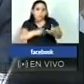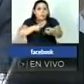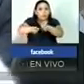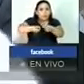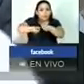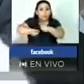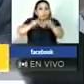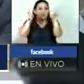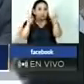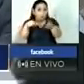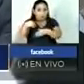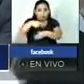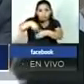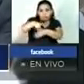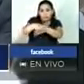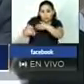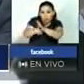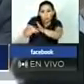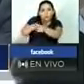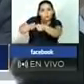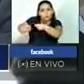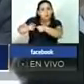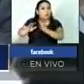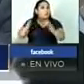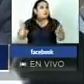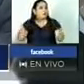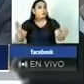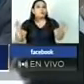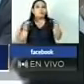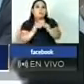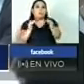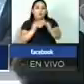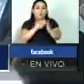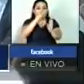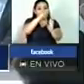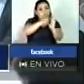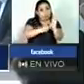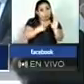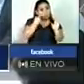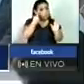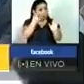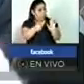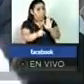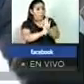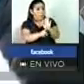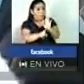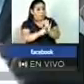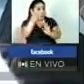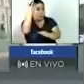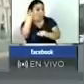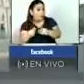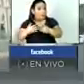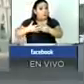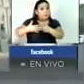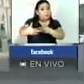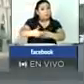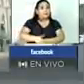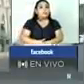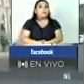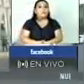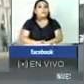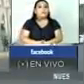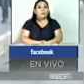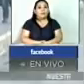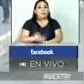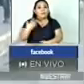le puede tener de esta Asamblea al Ejecutivo, sino que también es para respaldar las prórrogas consiguientes. Para